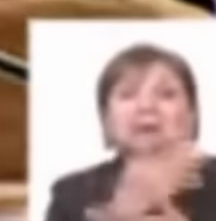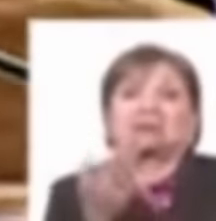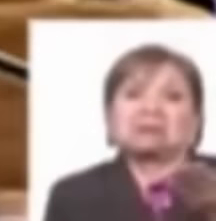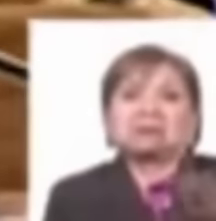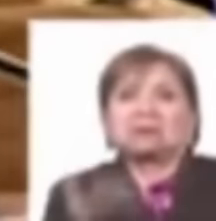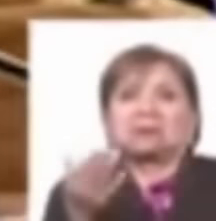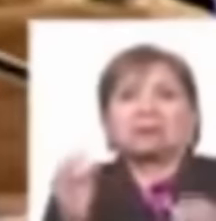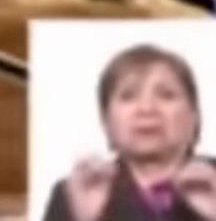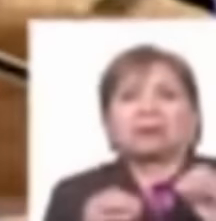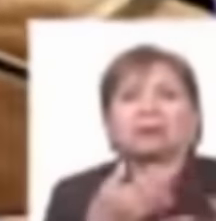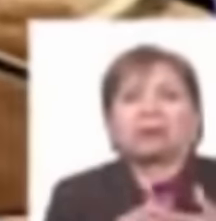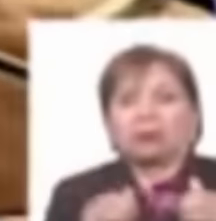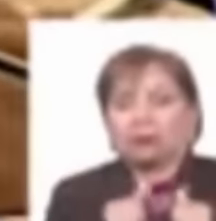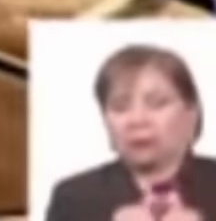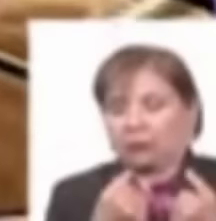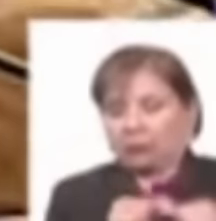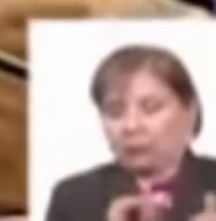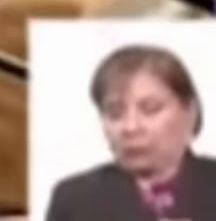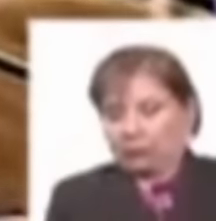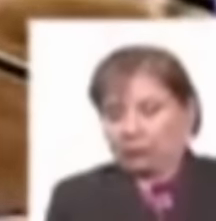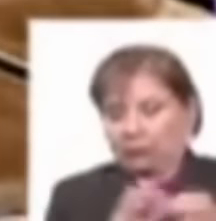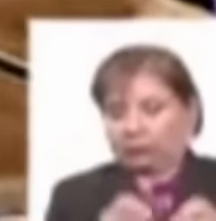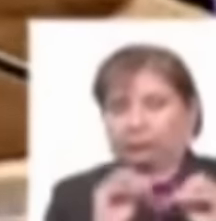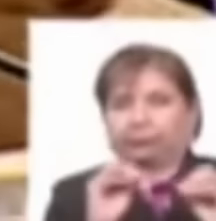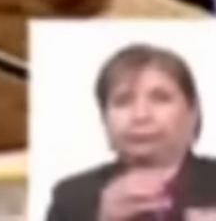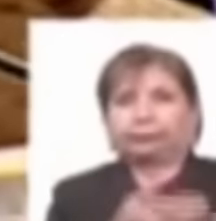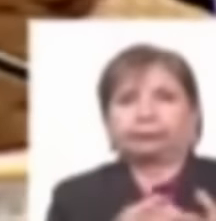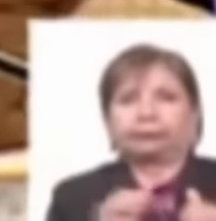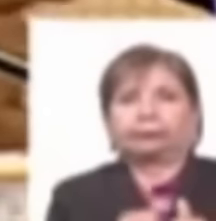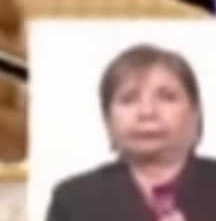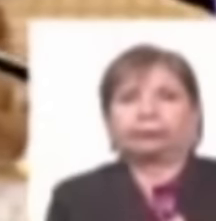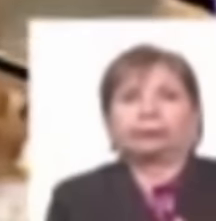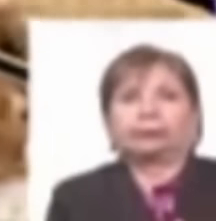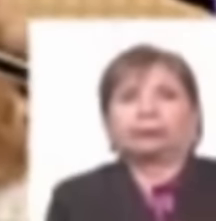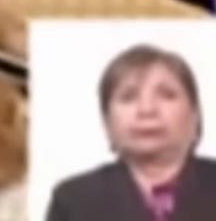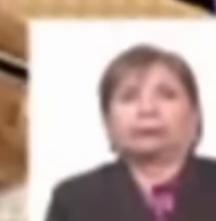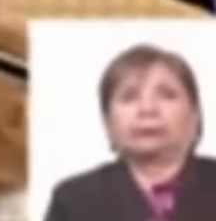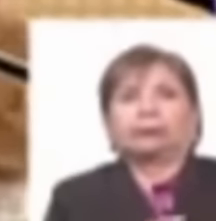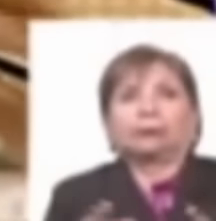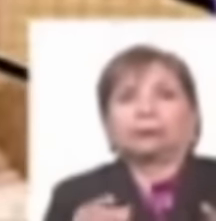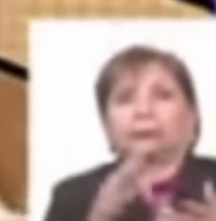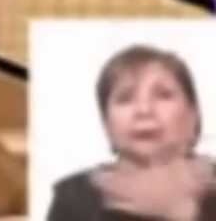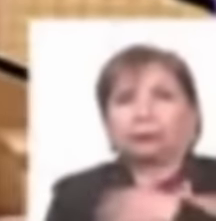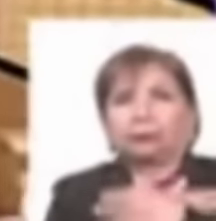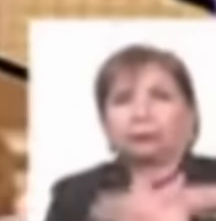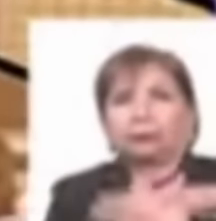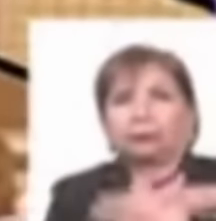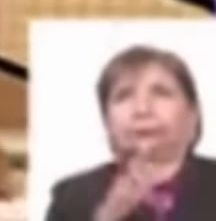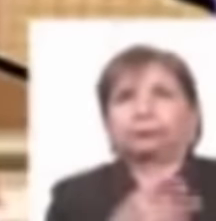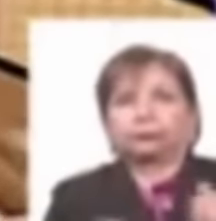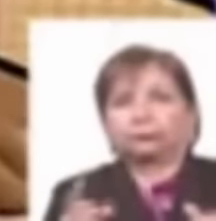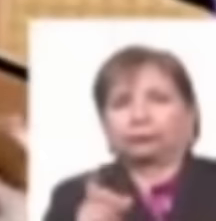seguramente ameritará a raíz de esto que posiblemente después se ponga explícitamente. Pero si uno cumple los 75 años, para mí, ya